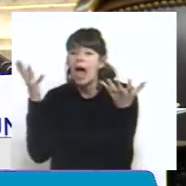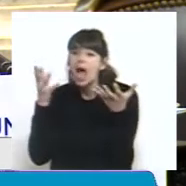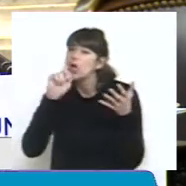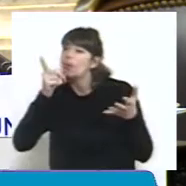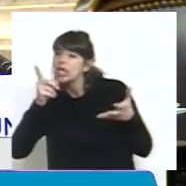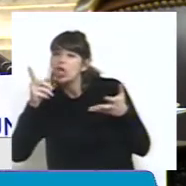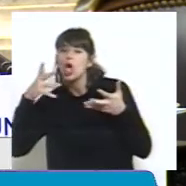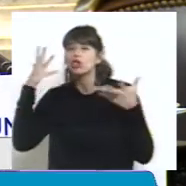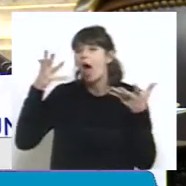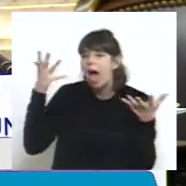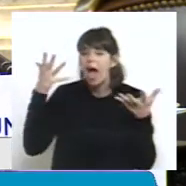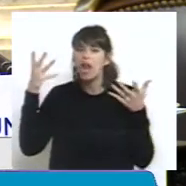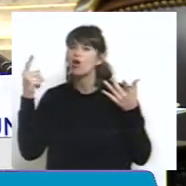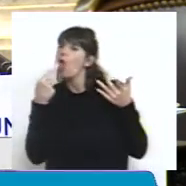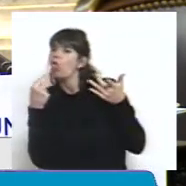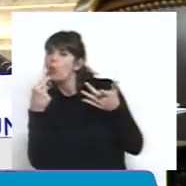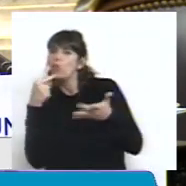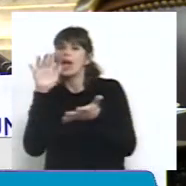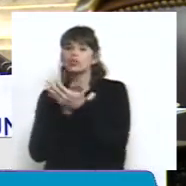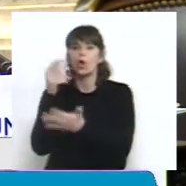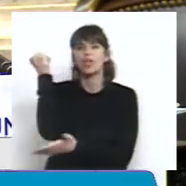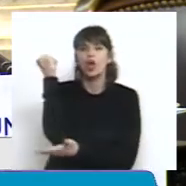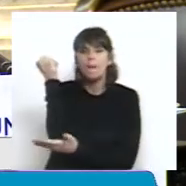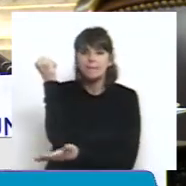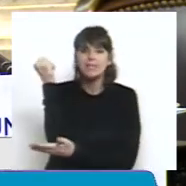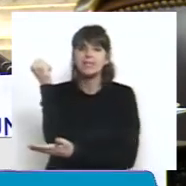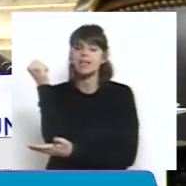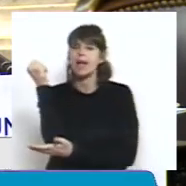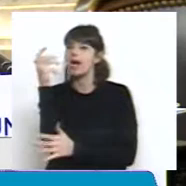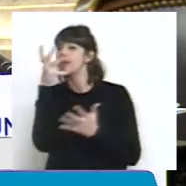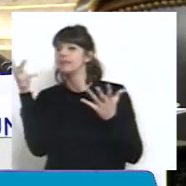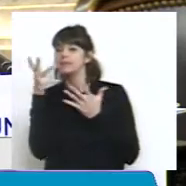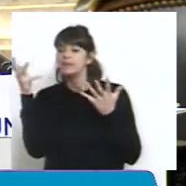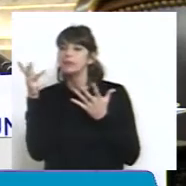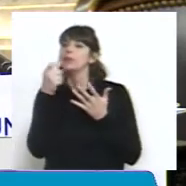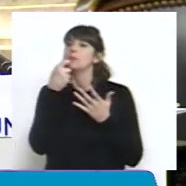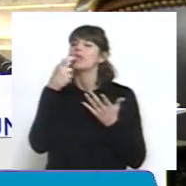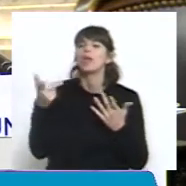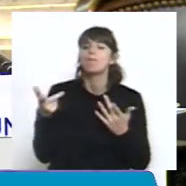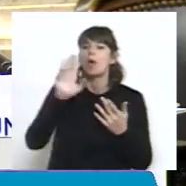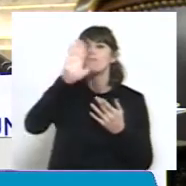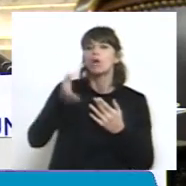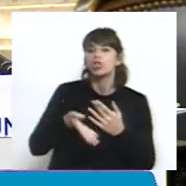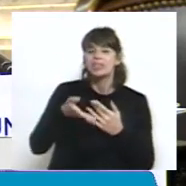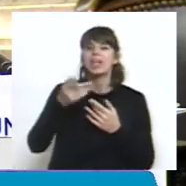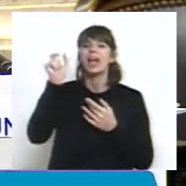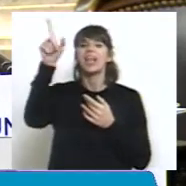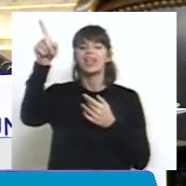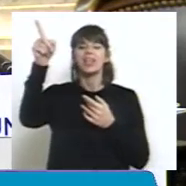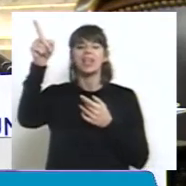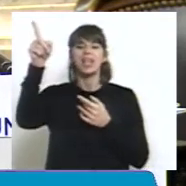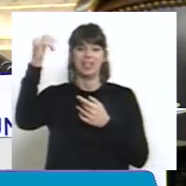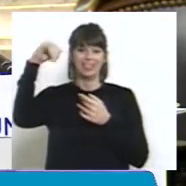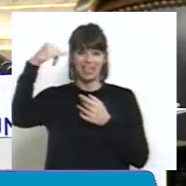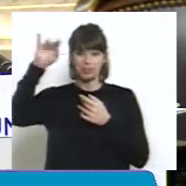de inestabilidad o de atracción por ejemplo, suba de la tasa de los Estados Unidos, la tasa de interés de